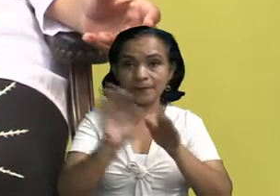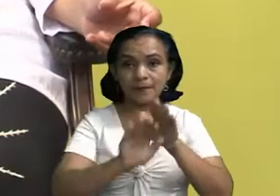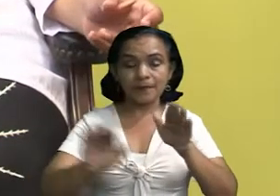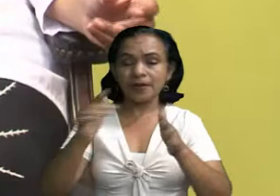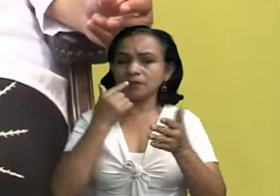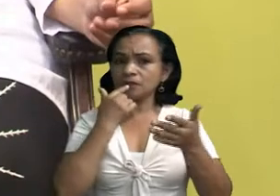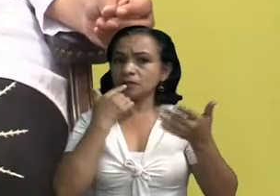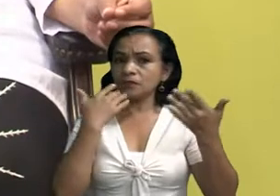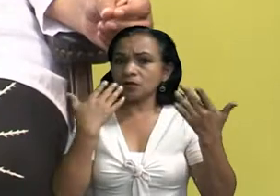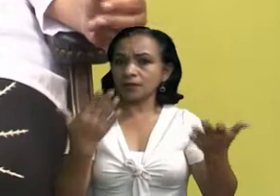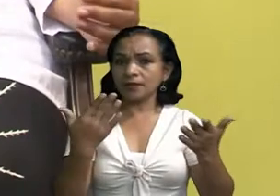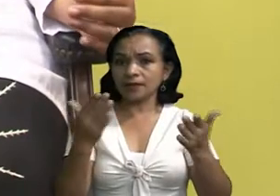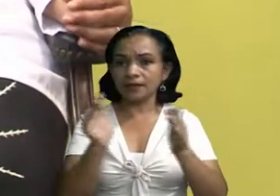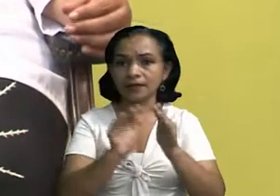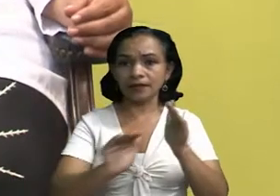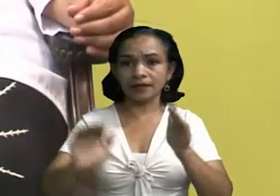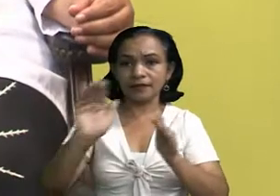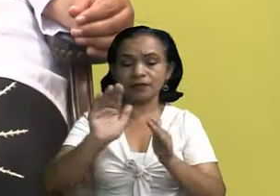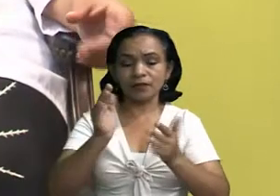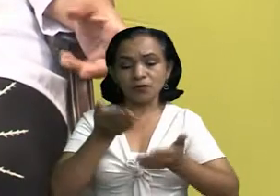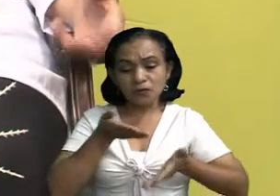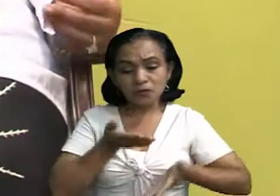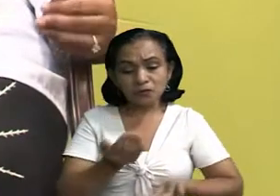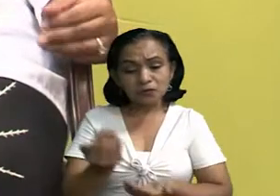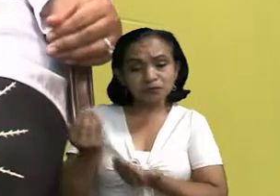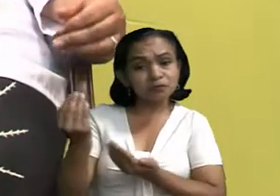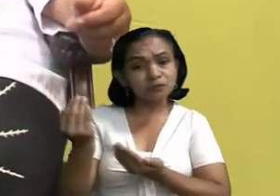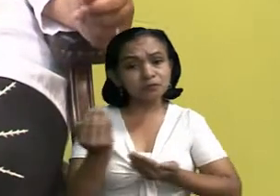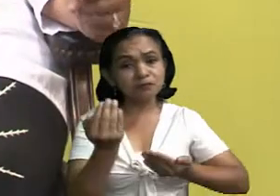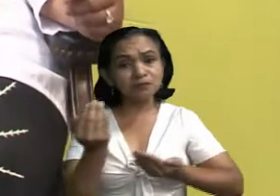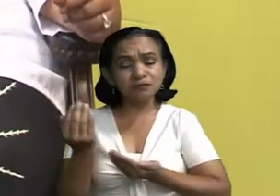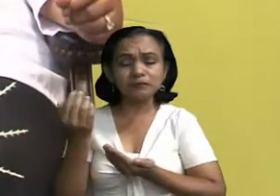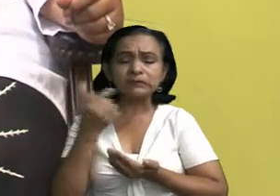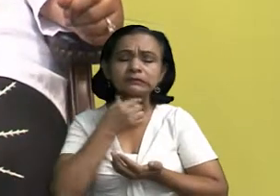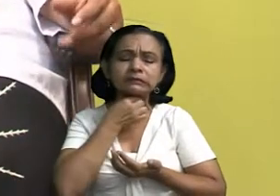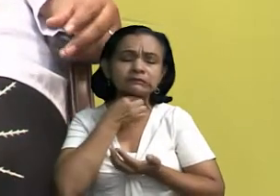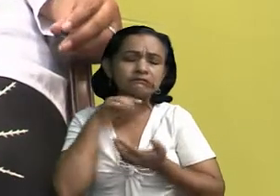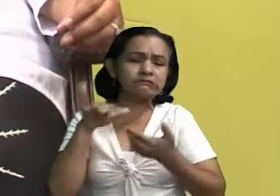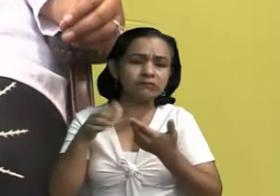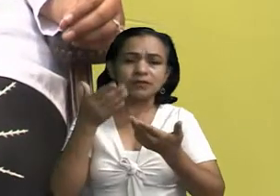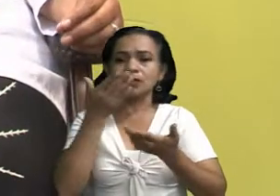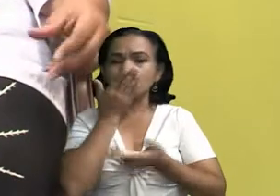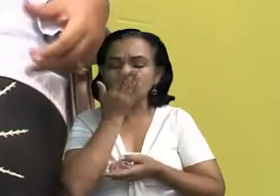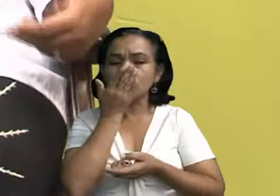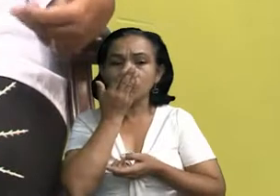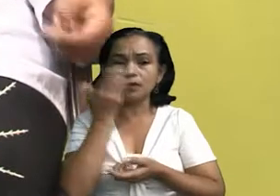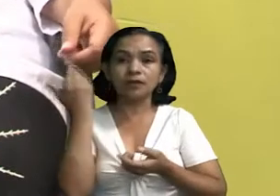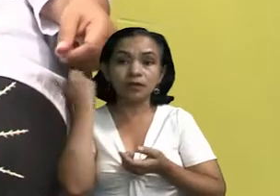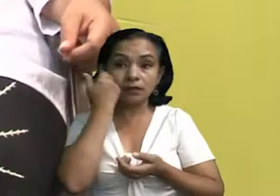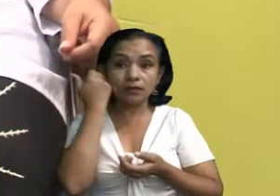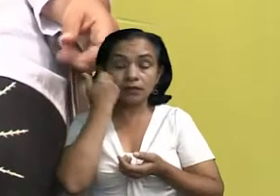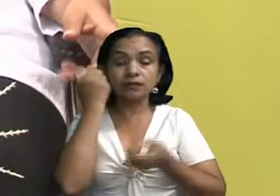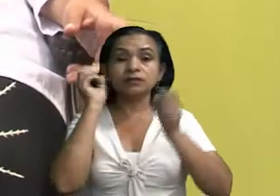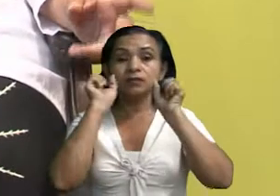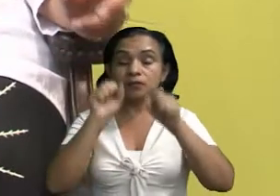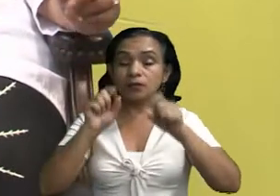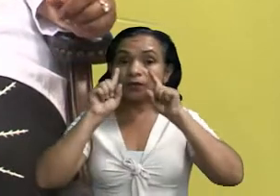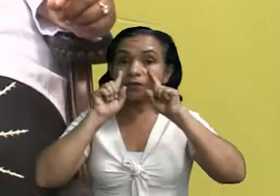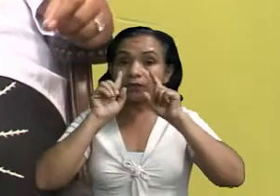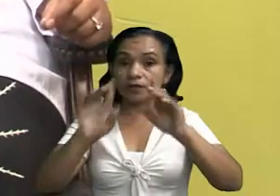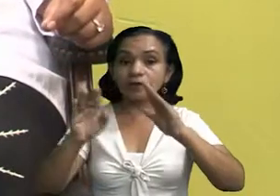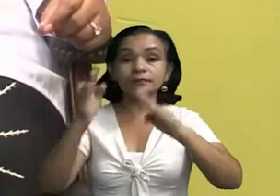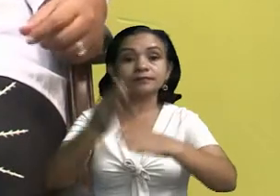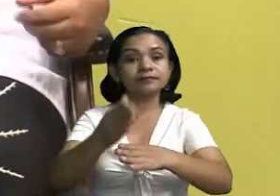por alteraciones en los recién nacidos, como meningitis, neumonía, y es una enfermedad muy prevenible porque se